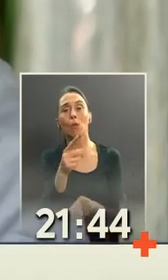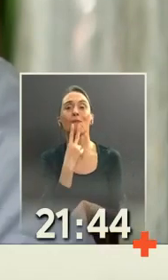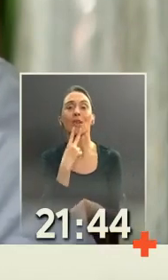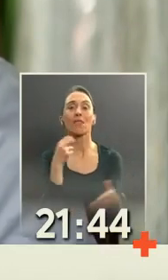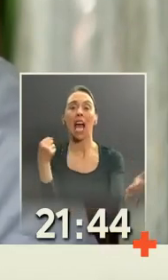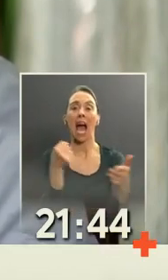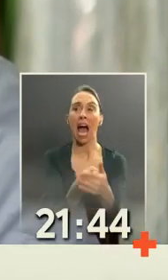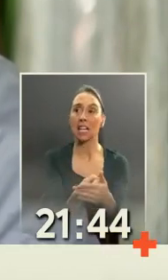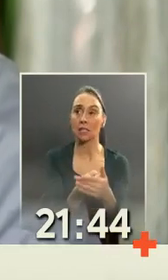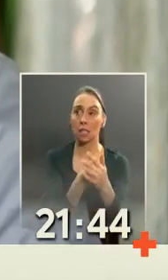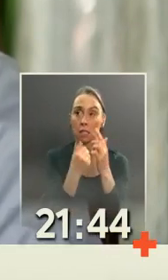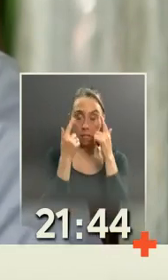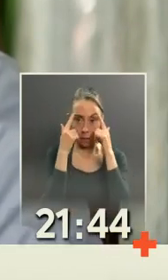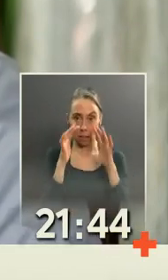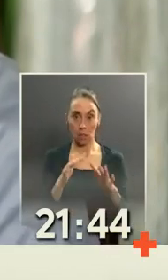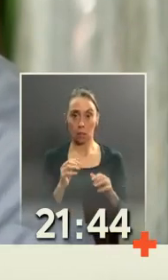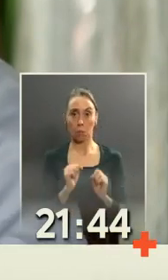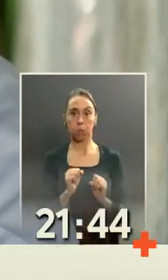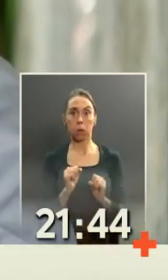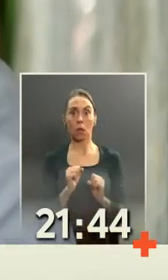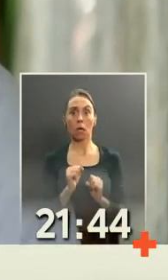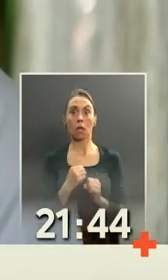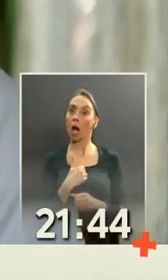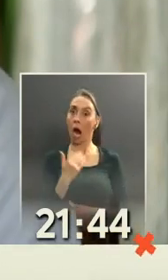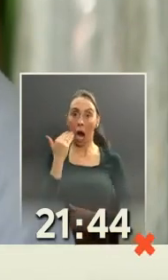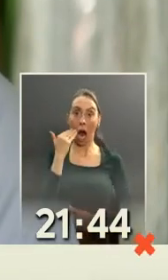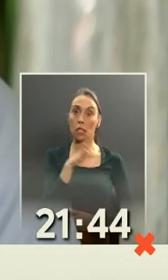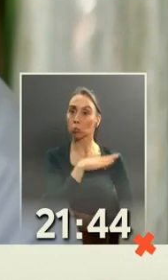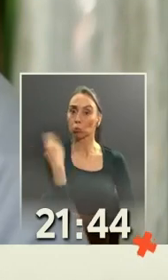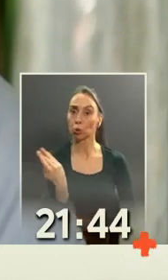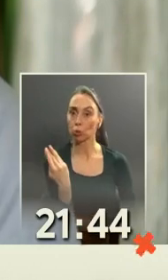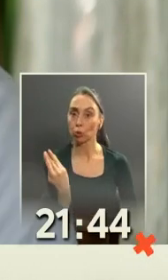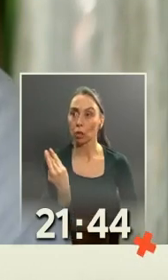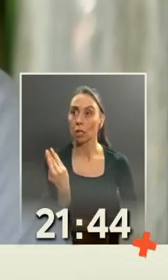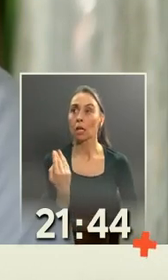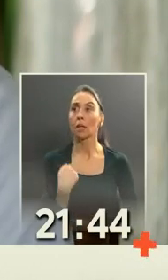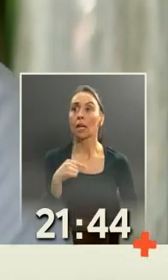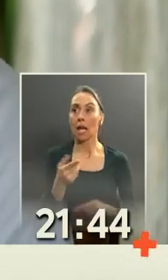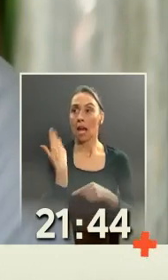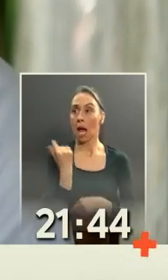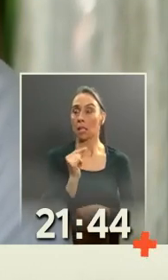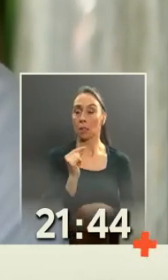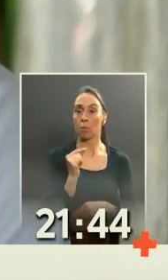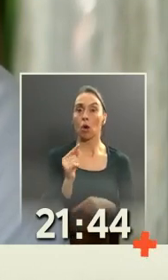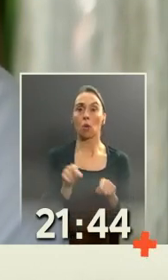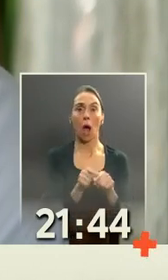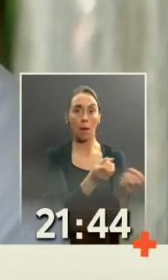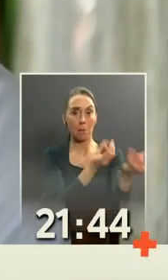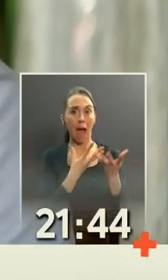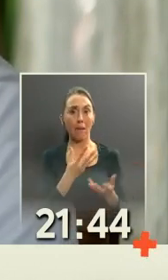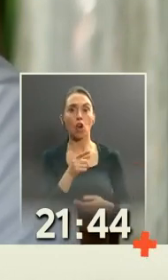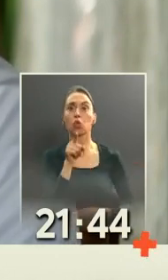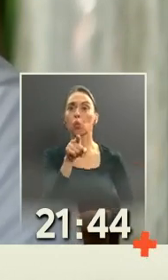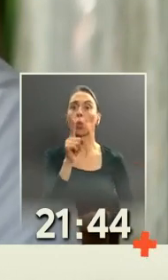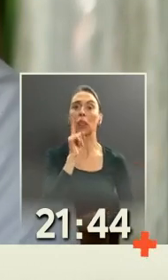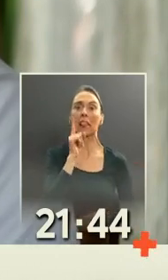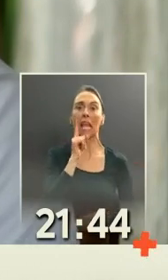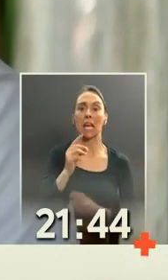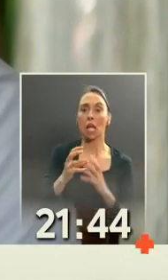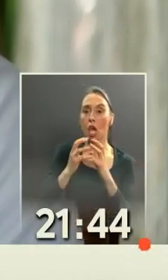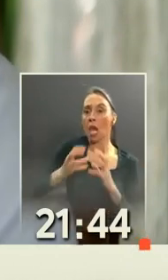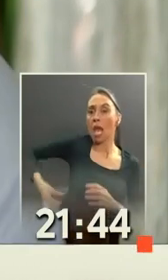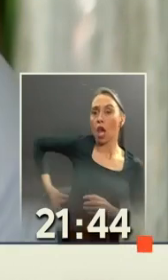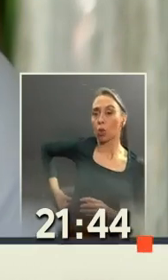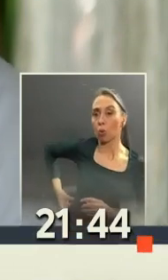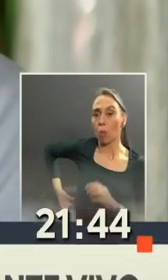hay así como, oye, me podría haber muerto. Y eso me ha pasado hasta hace poco, y quedo pensando así. Y si no hubiera hecho yo el